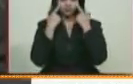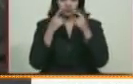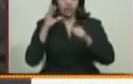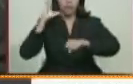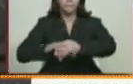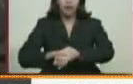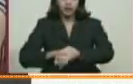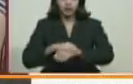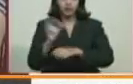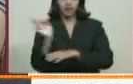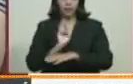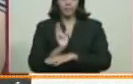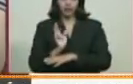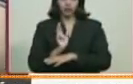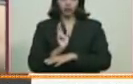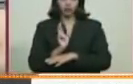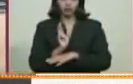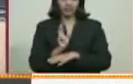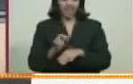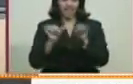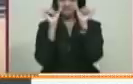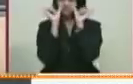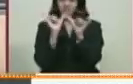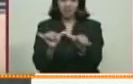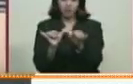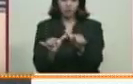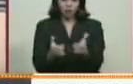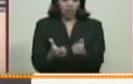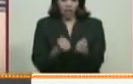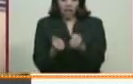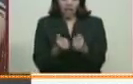¿Qué significa? Fueron detenidos en el momento de los hechos.